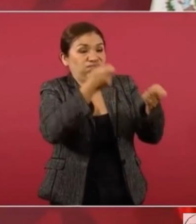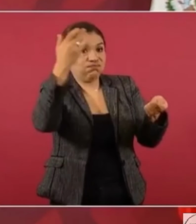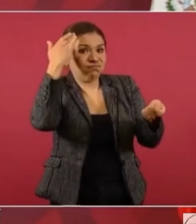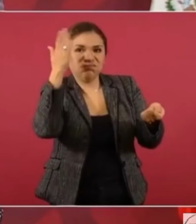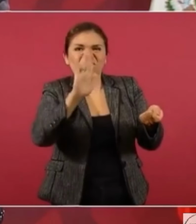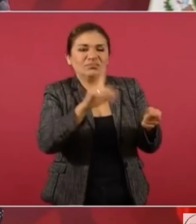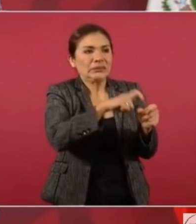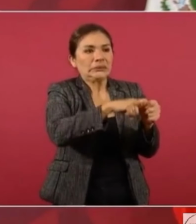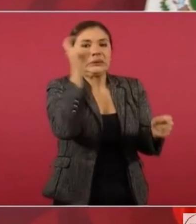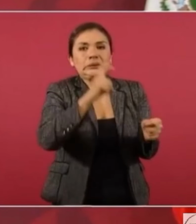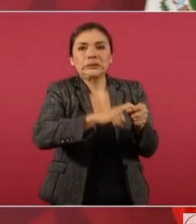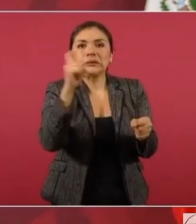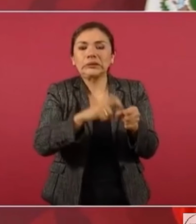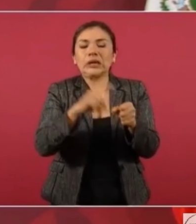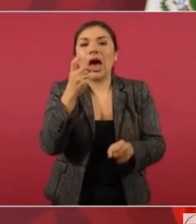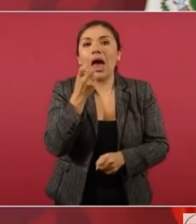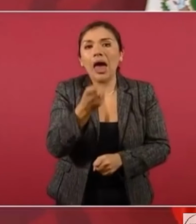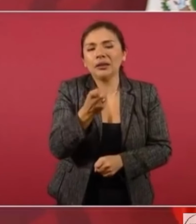cuando era una vil